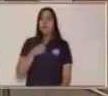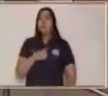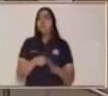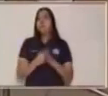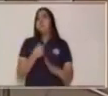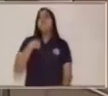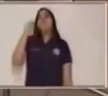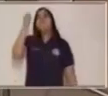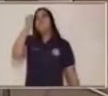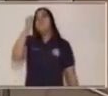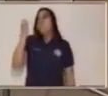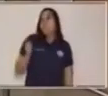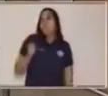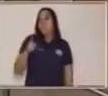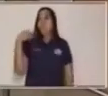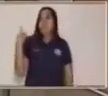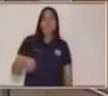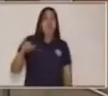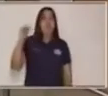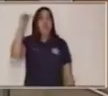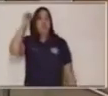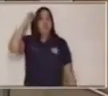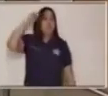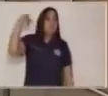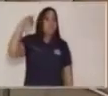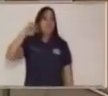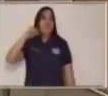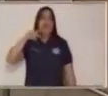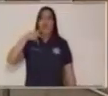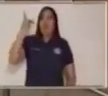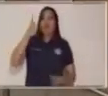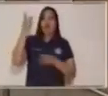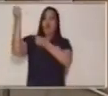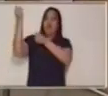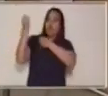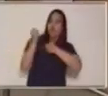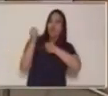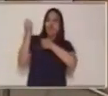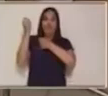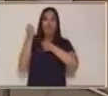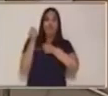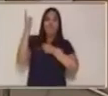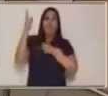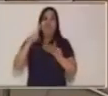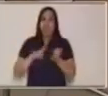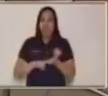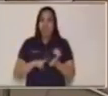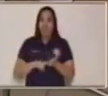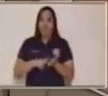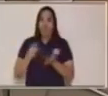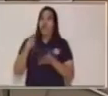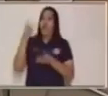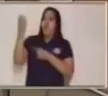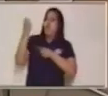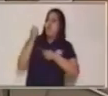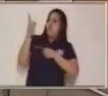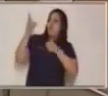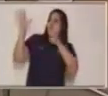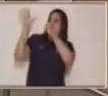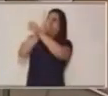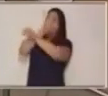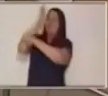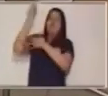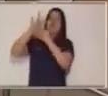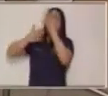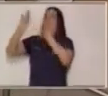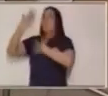en tradiciones, rápido, rápido viene a mi mente los lindos barriletes que pasan en noviembre, llenos de colores y